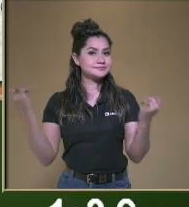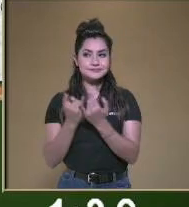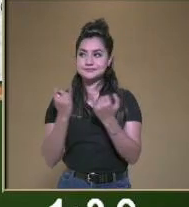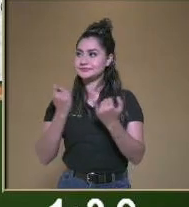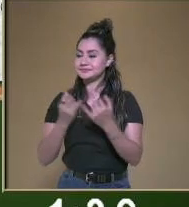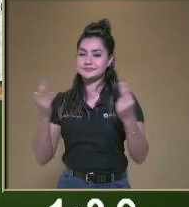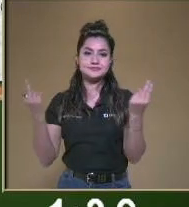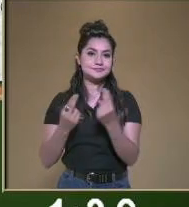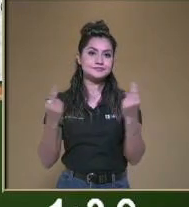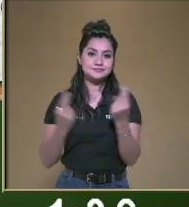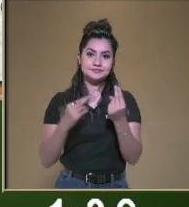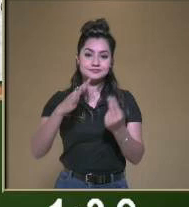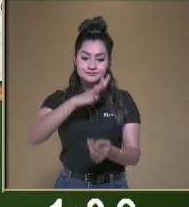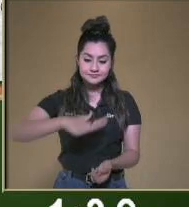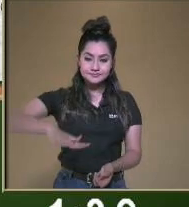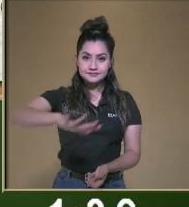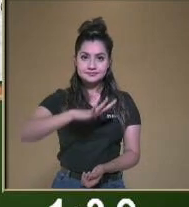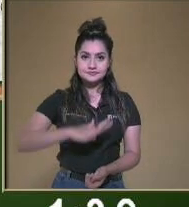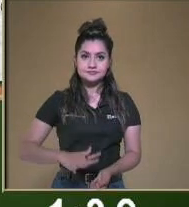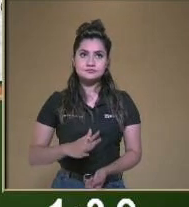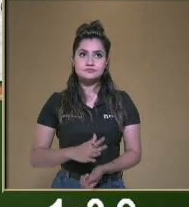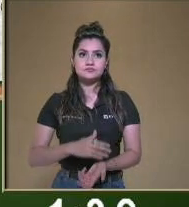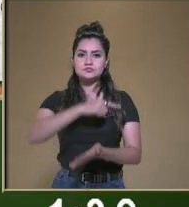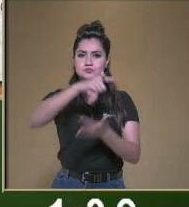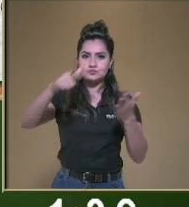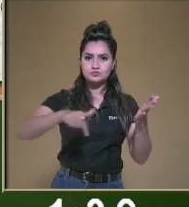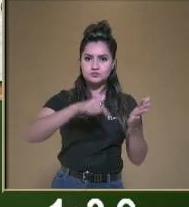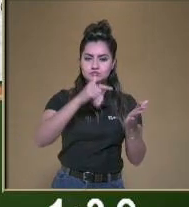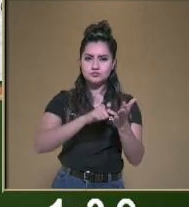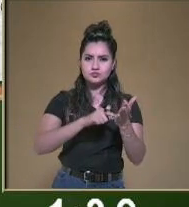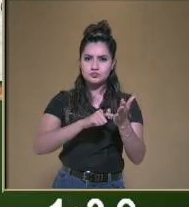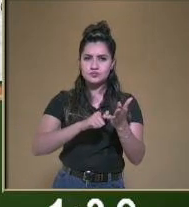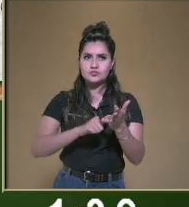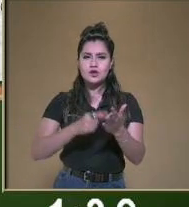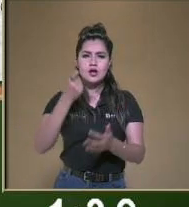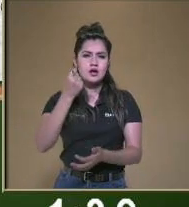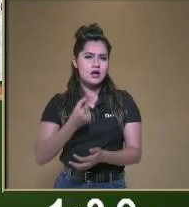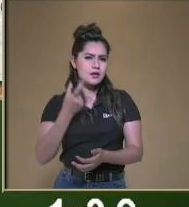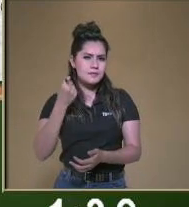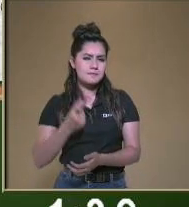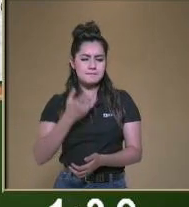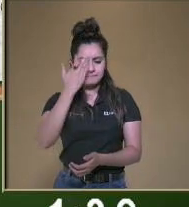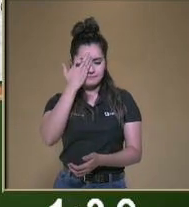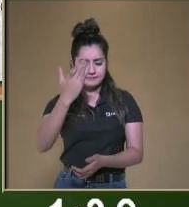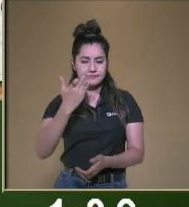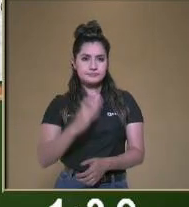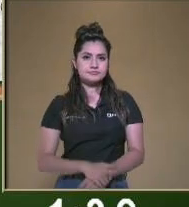que necesitamos saber. Hogares temporales. ¿Qué es? Bueno, después de un rescate, los